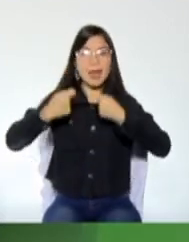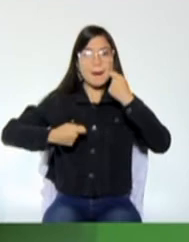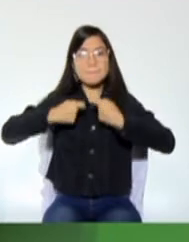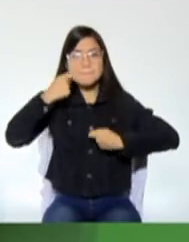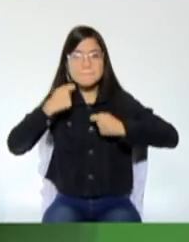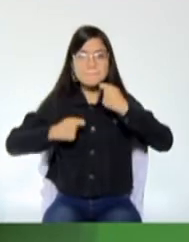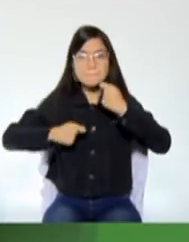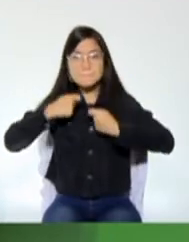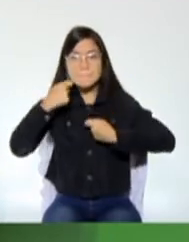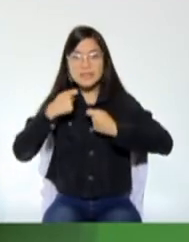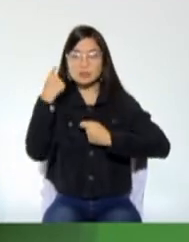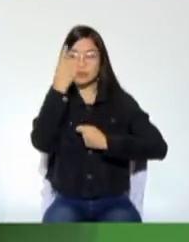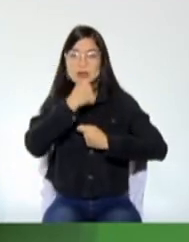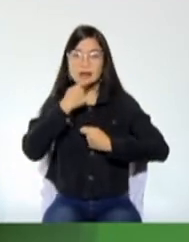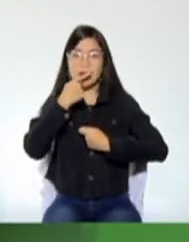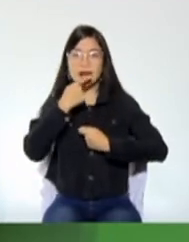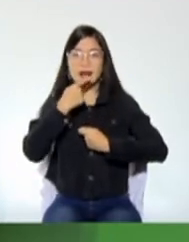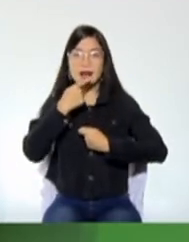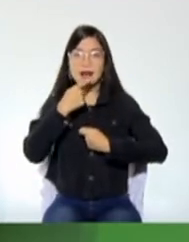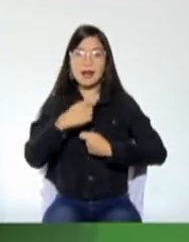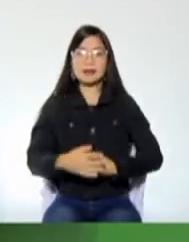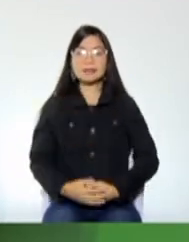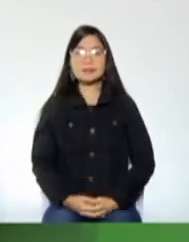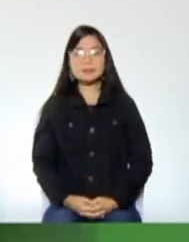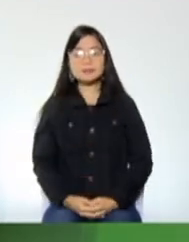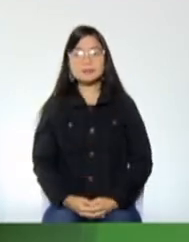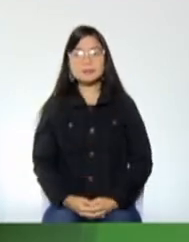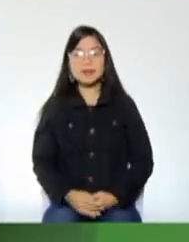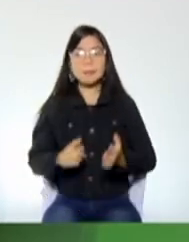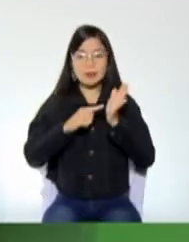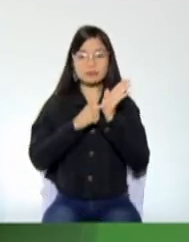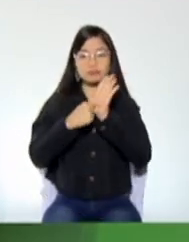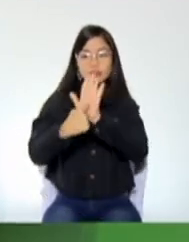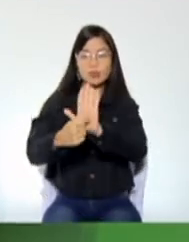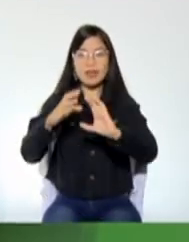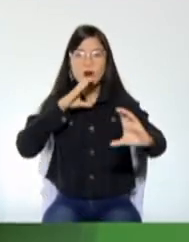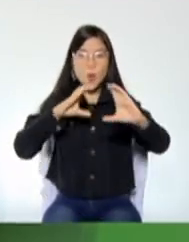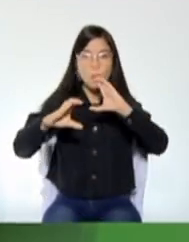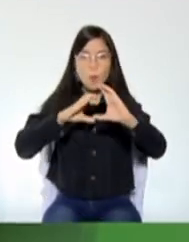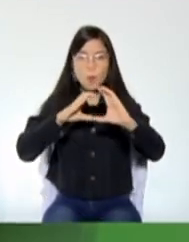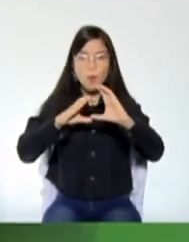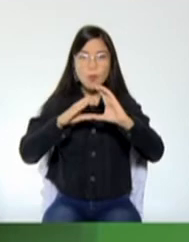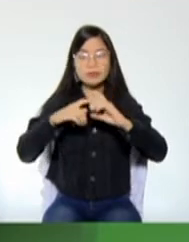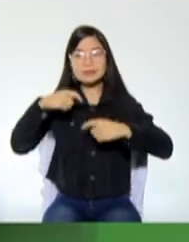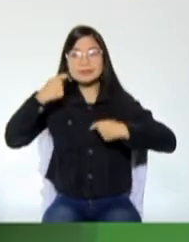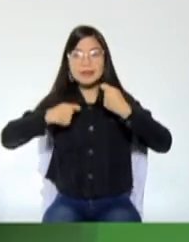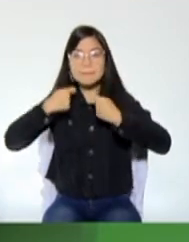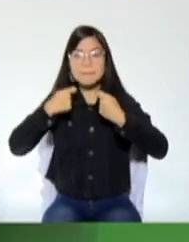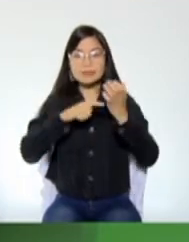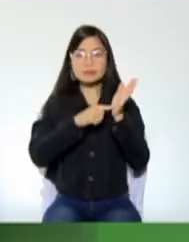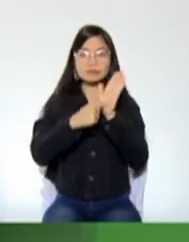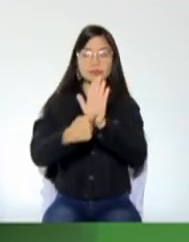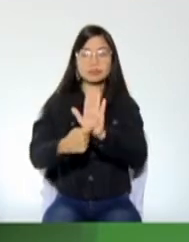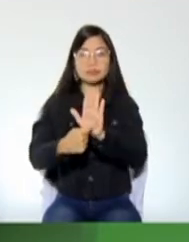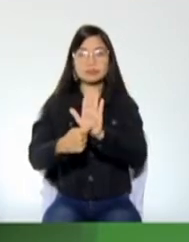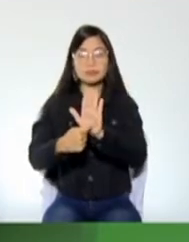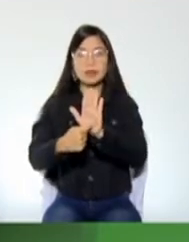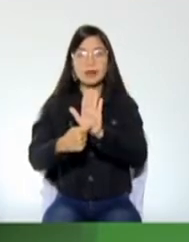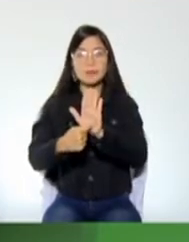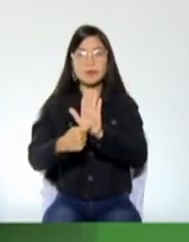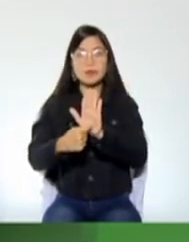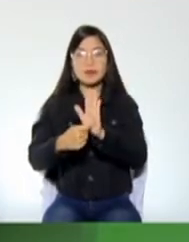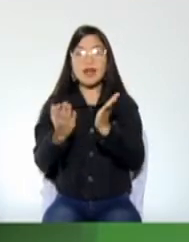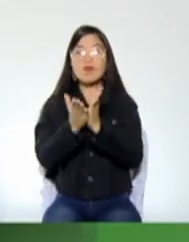gesto, una expresión en su rostro para demostrar ante nuestros estudiantes con